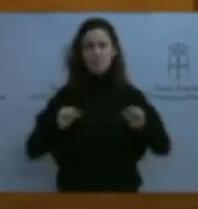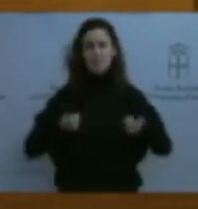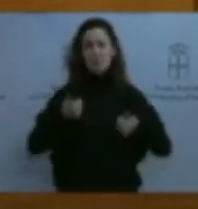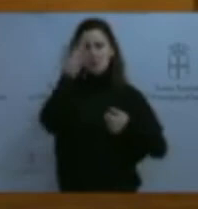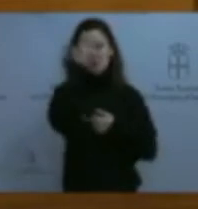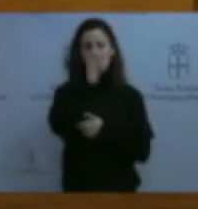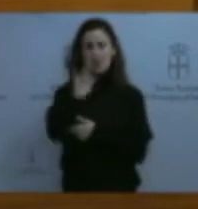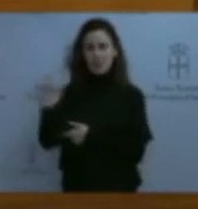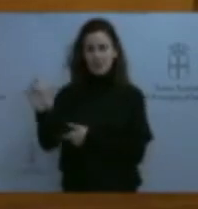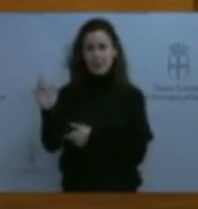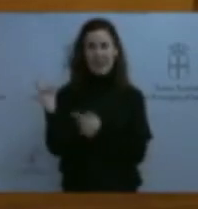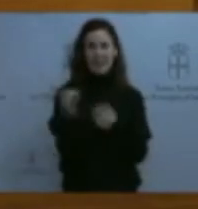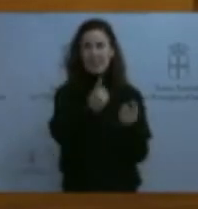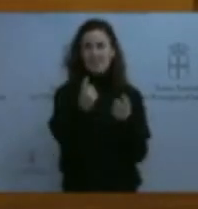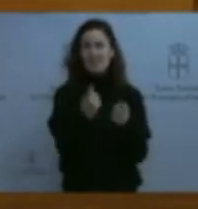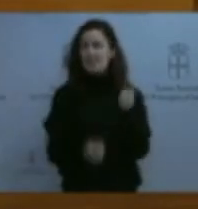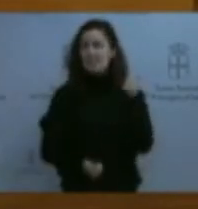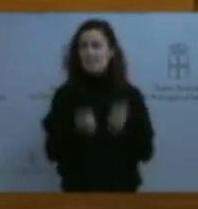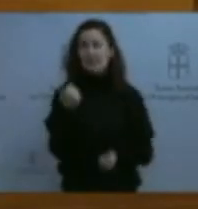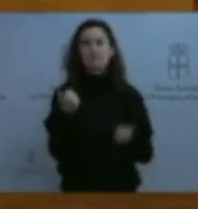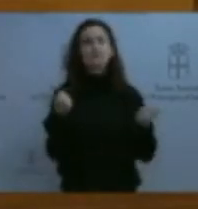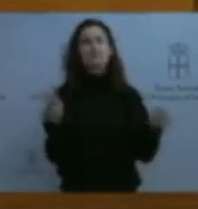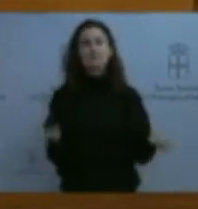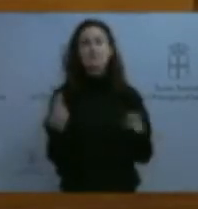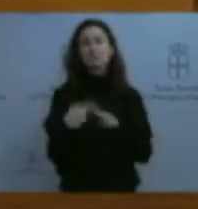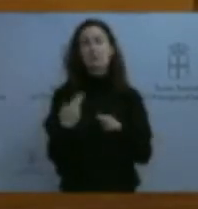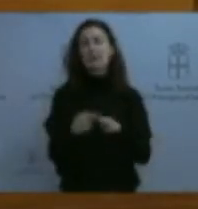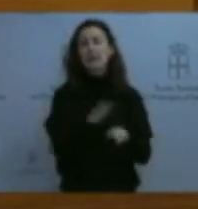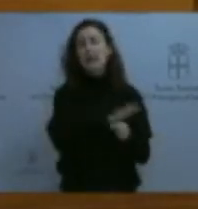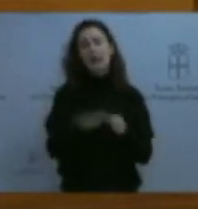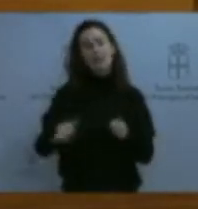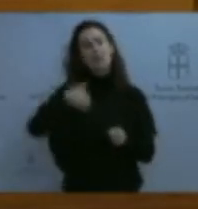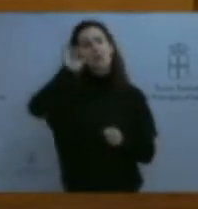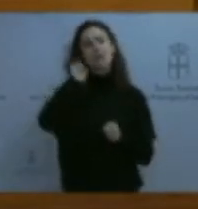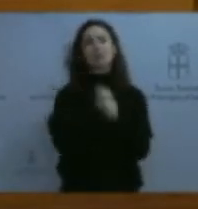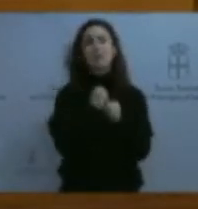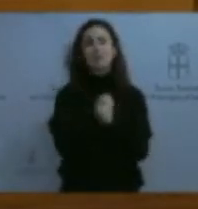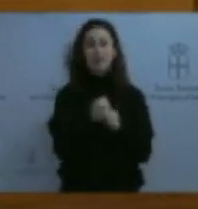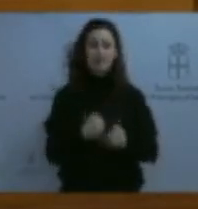concienciar lo que más falta hace, que son las políticas en materia de prevención y riesgos laborales.